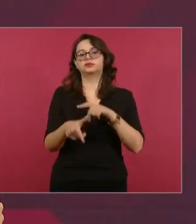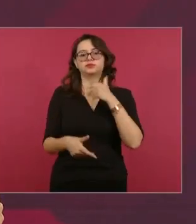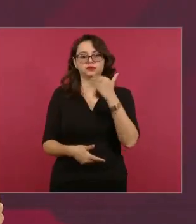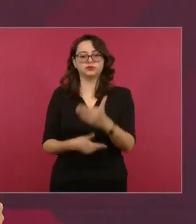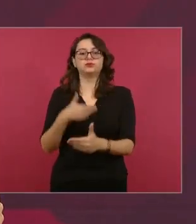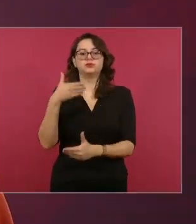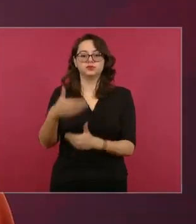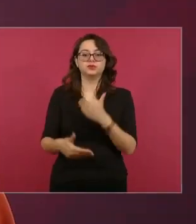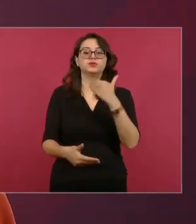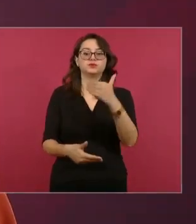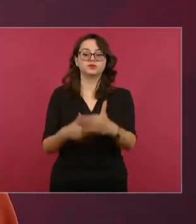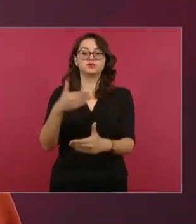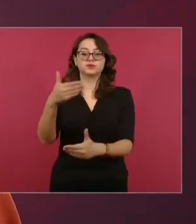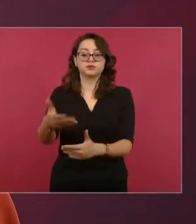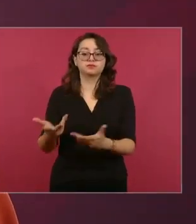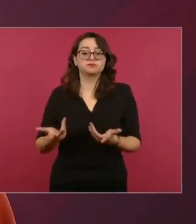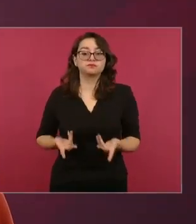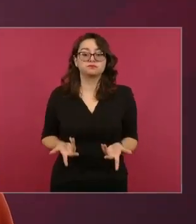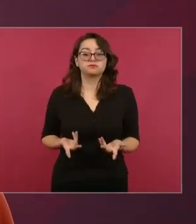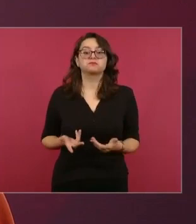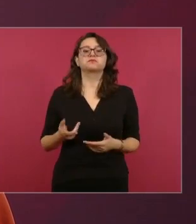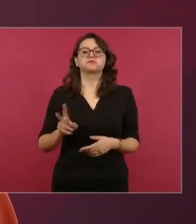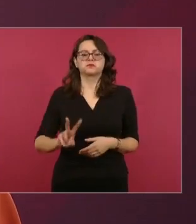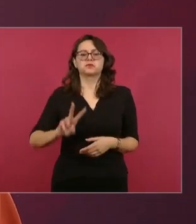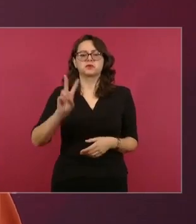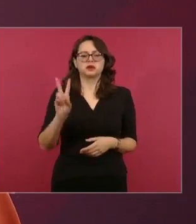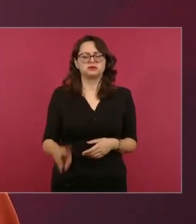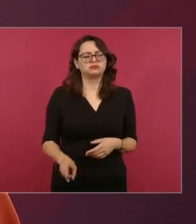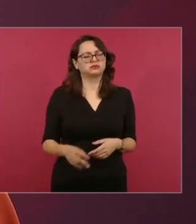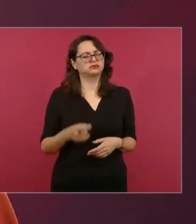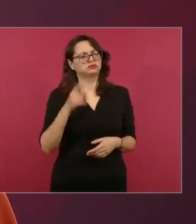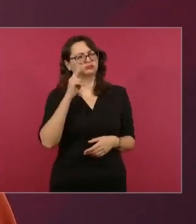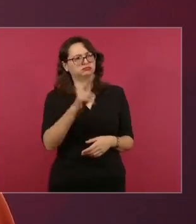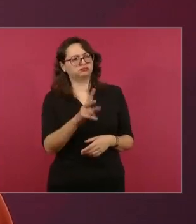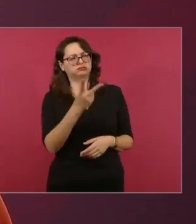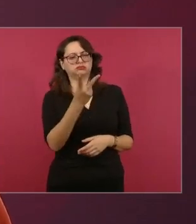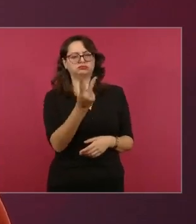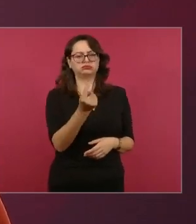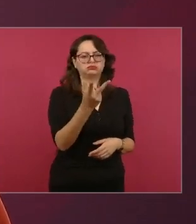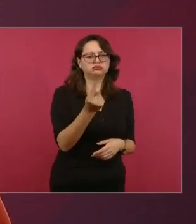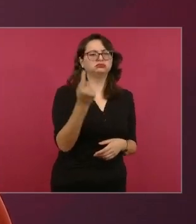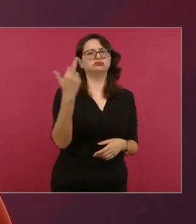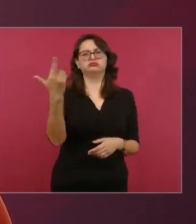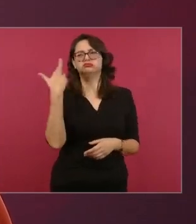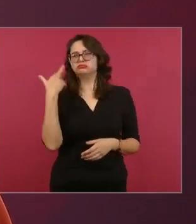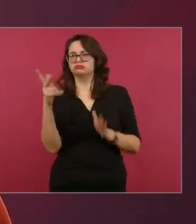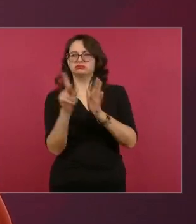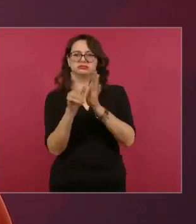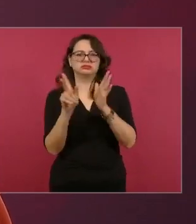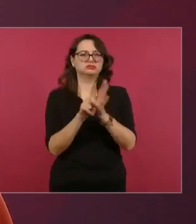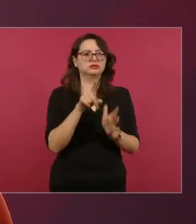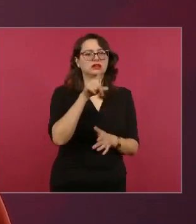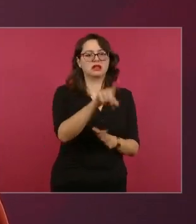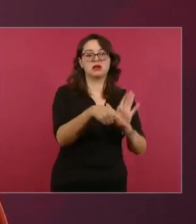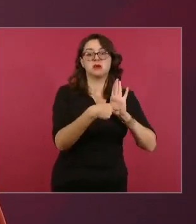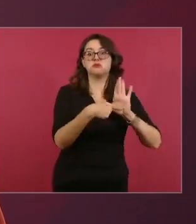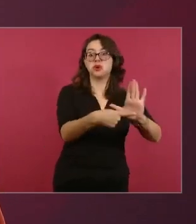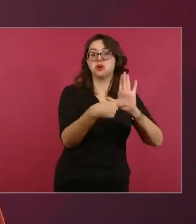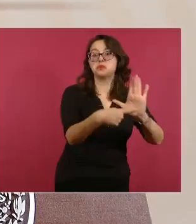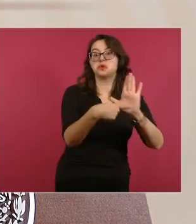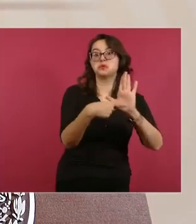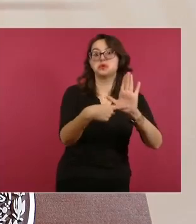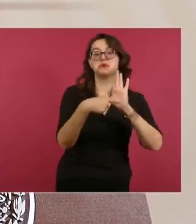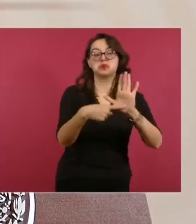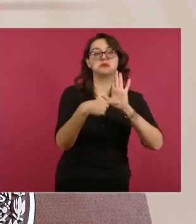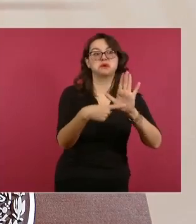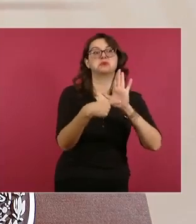cuenta muchas veces en los medios de comunicación y se pone de manifiesto situaciones de violencia y poco se habla